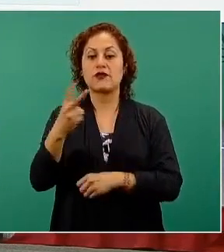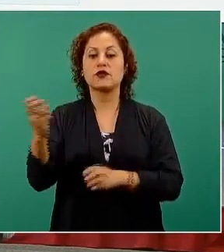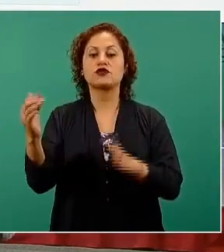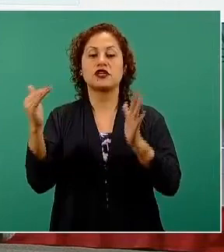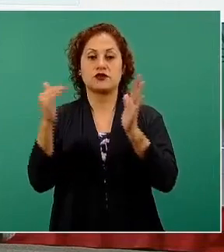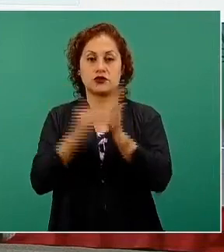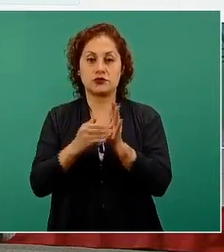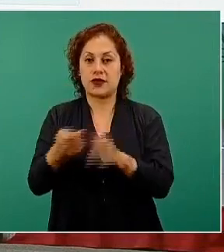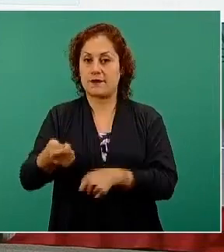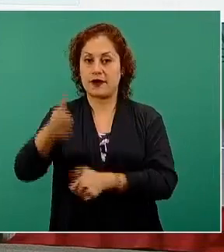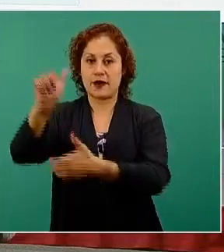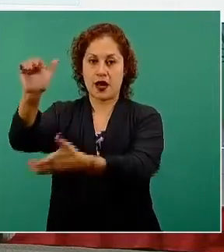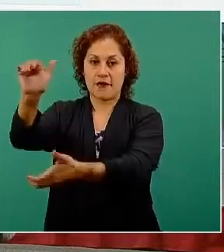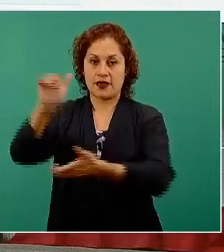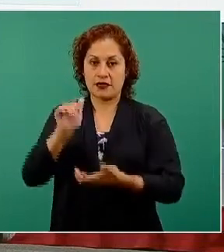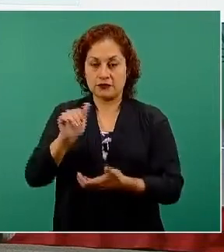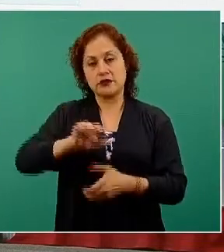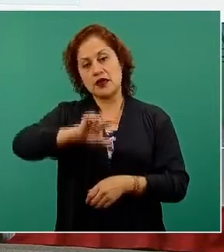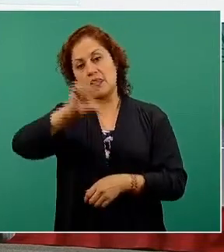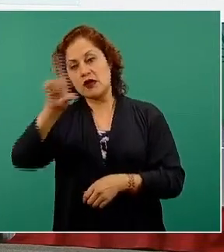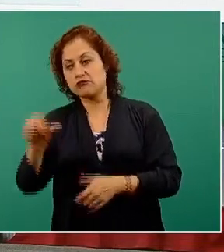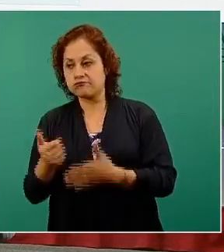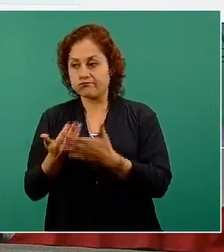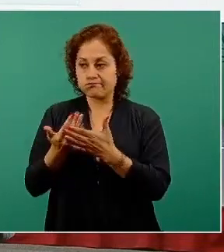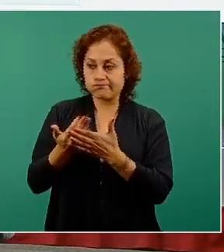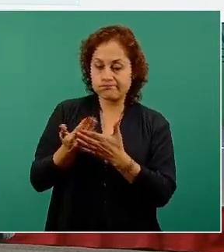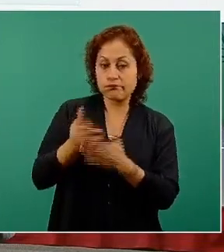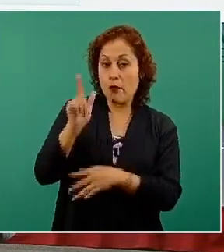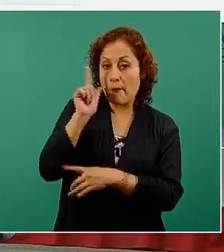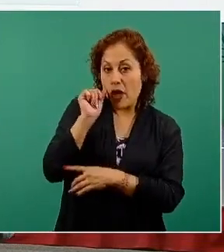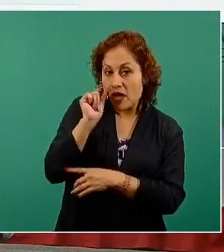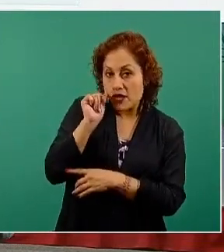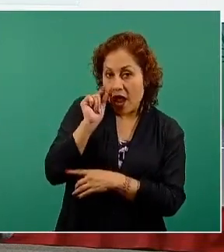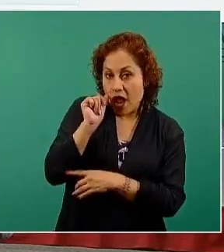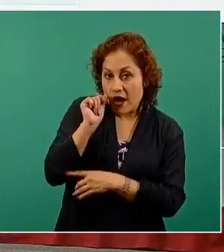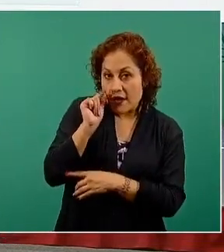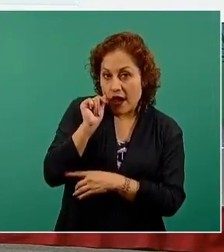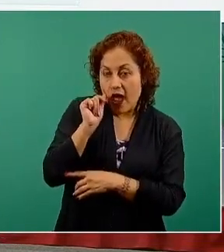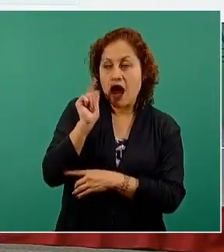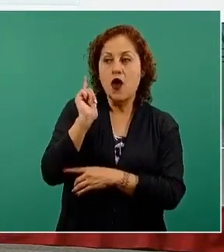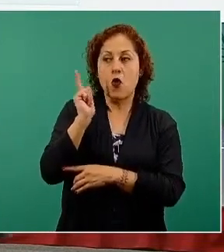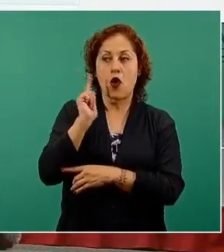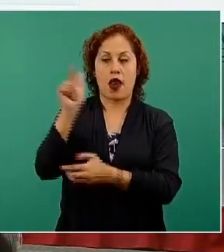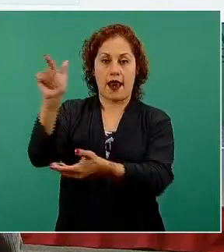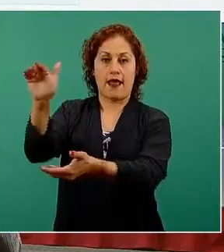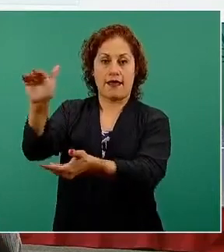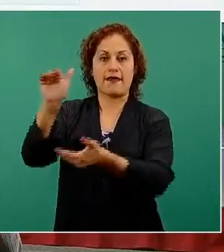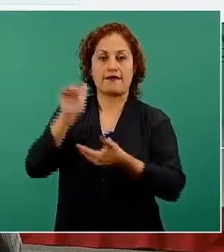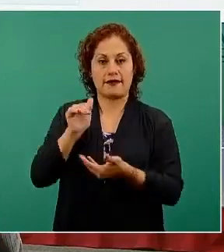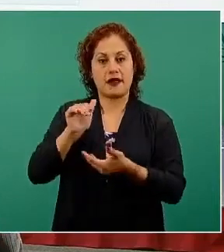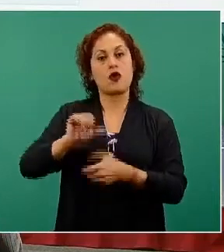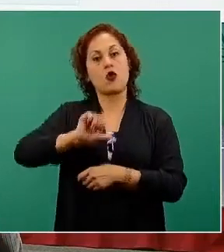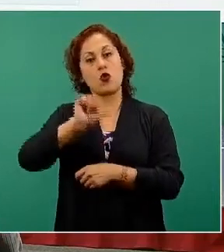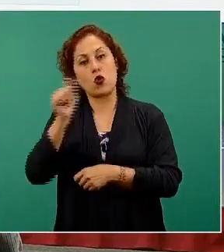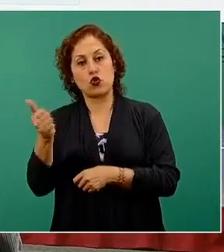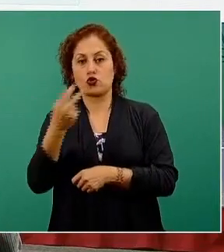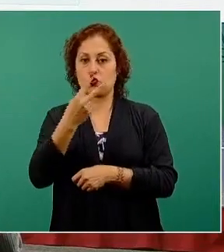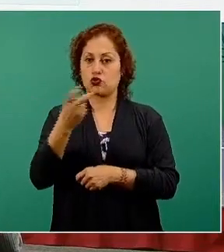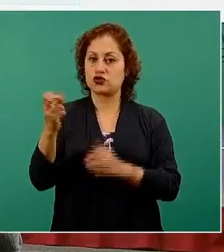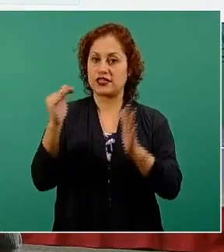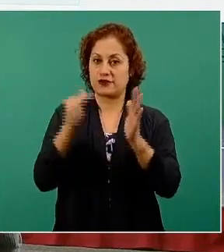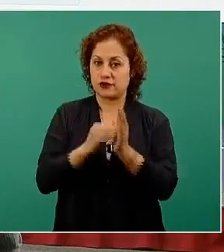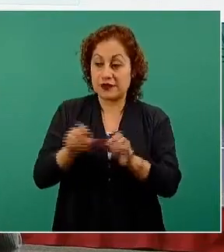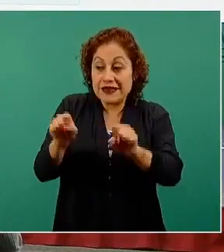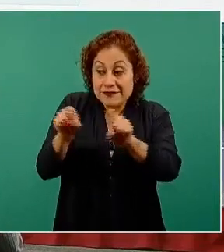primer componente y estamos en espera que el día de mañana estamos por recibir los 200,000 que son las segundas dosis